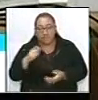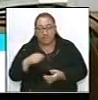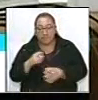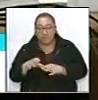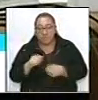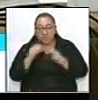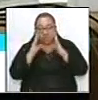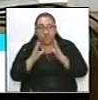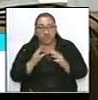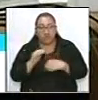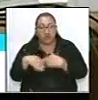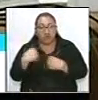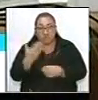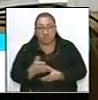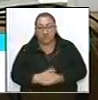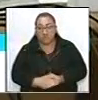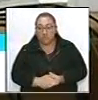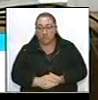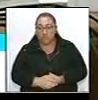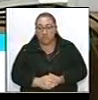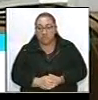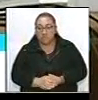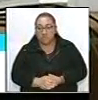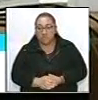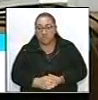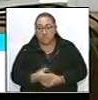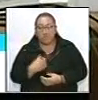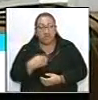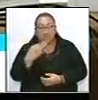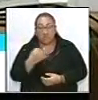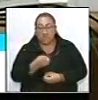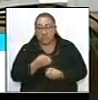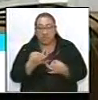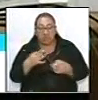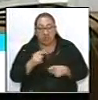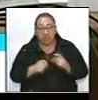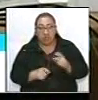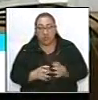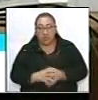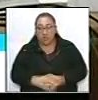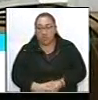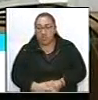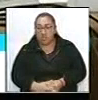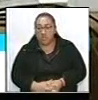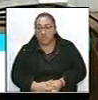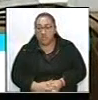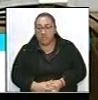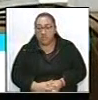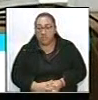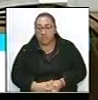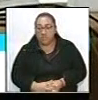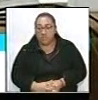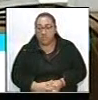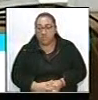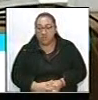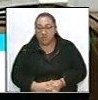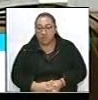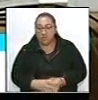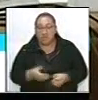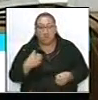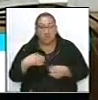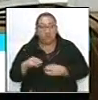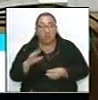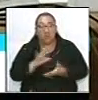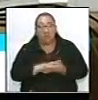ser atendidos posteriormente. Yo estoy seguro que la mayoría de serenos que están acá han tenido que organizar